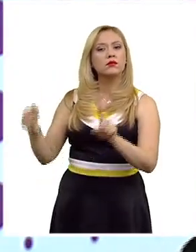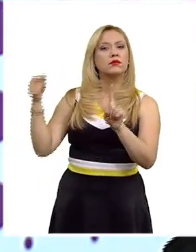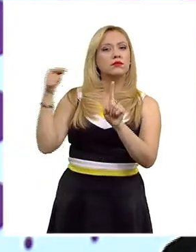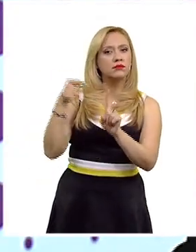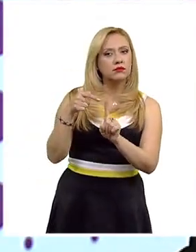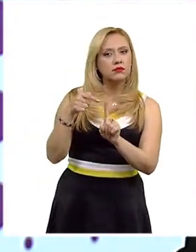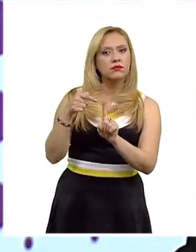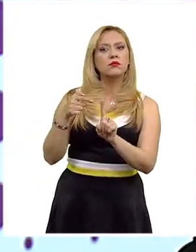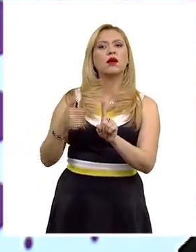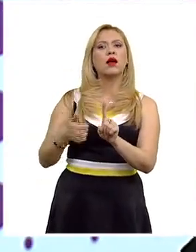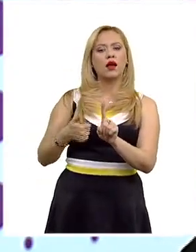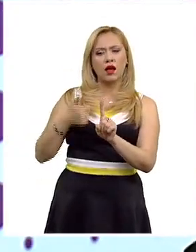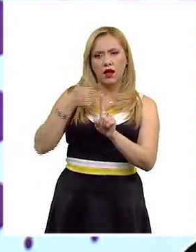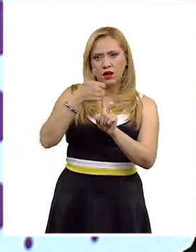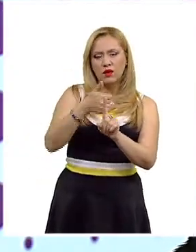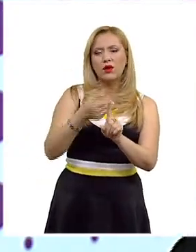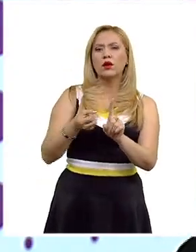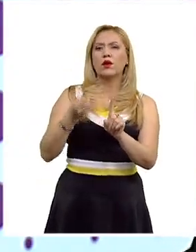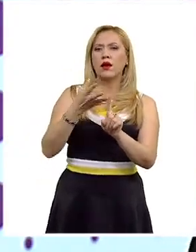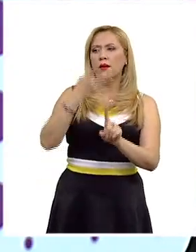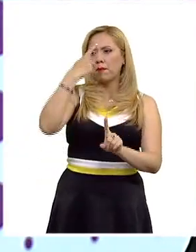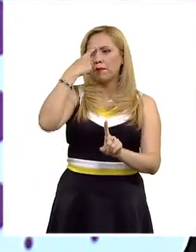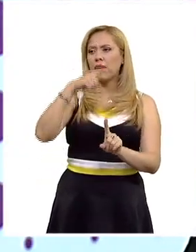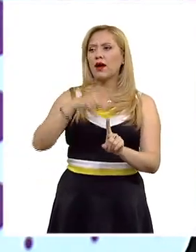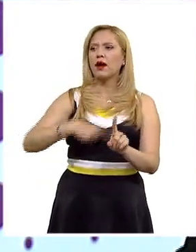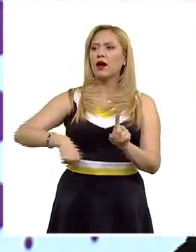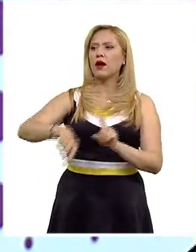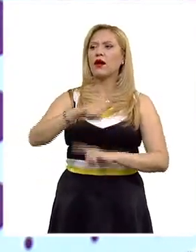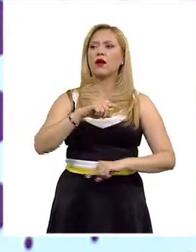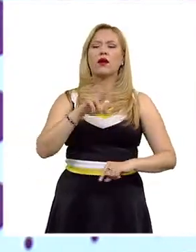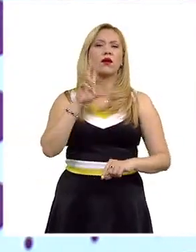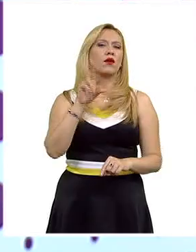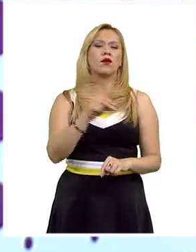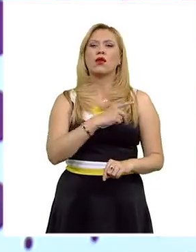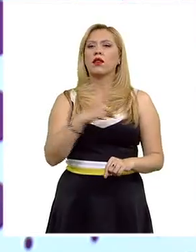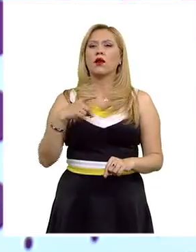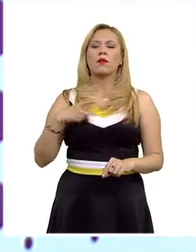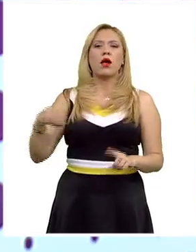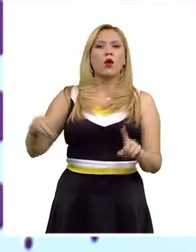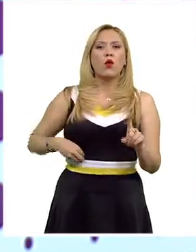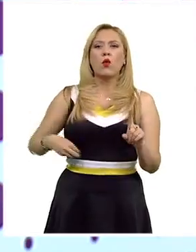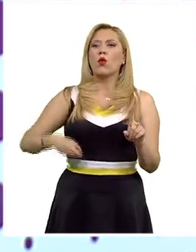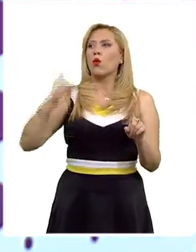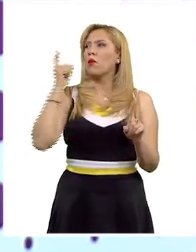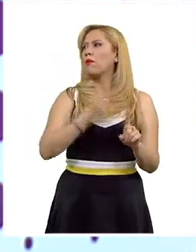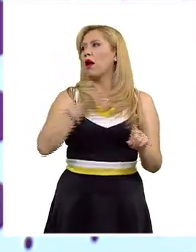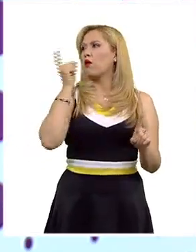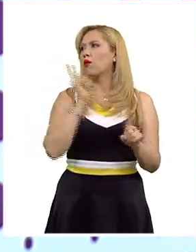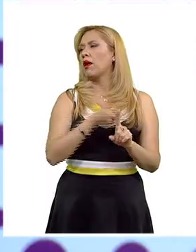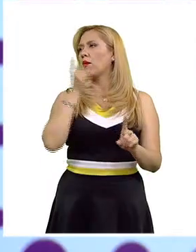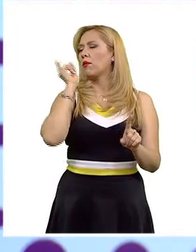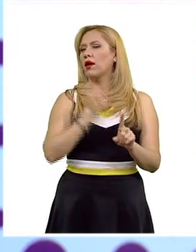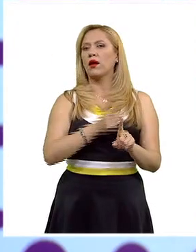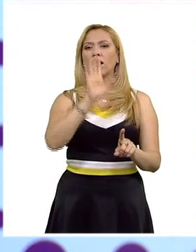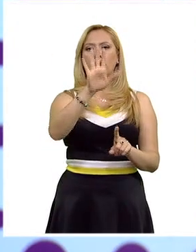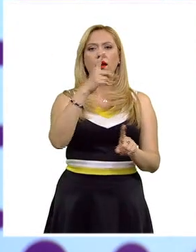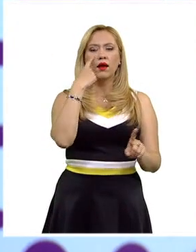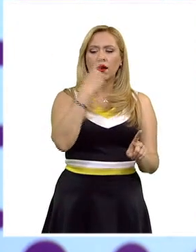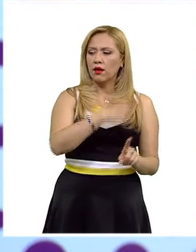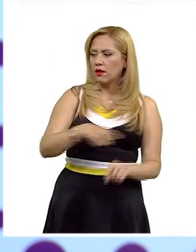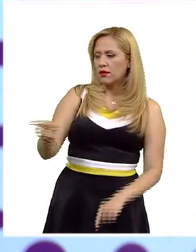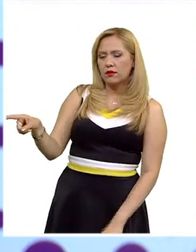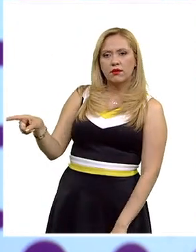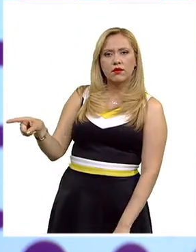que contribuyamos en mucho a esto de no colocar la culpa allí, sino siempre virar hacia el